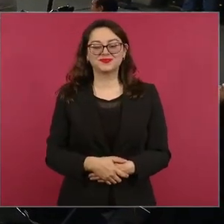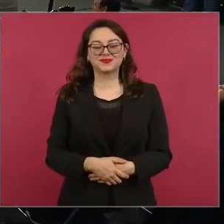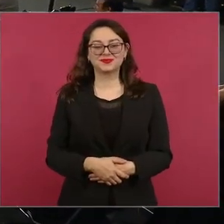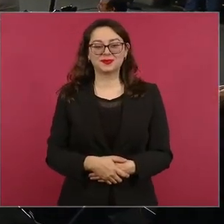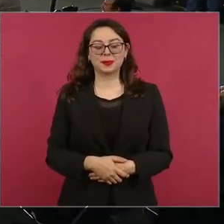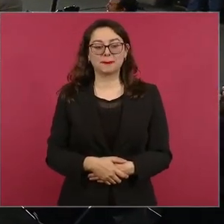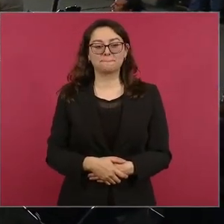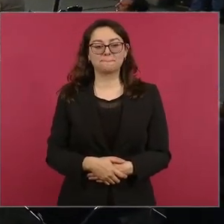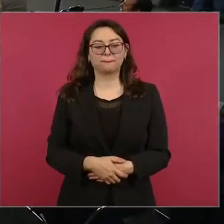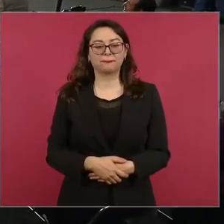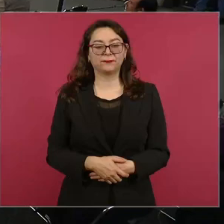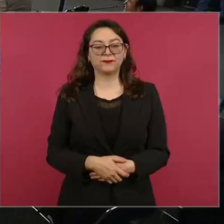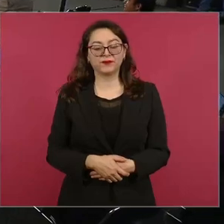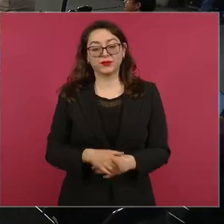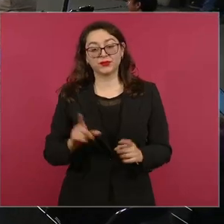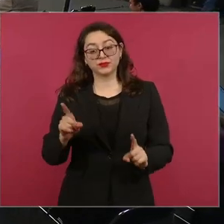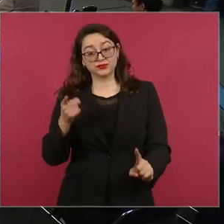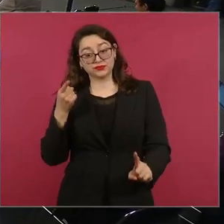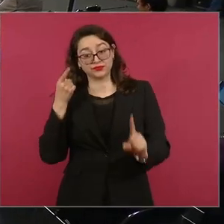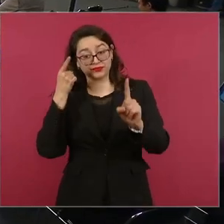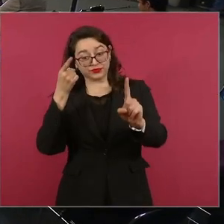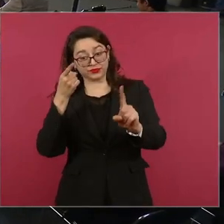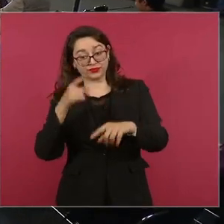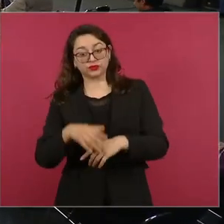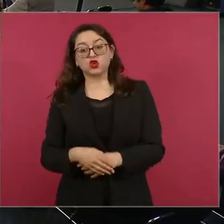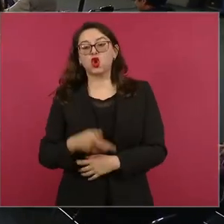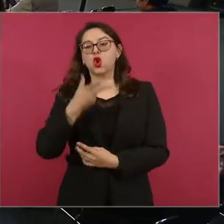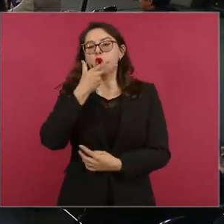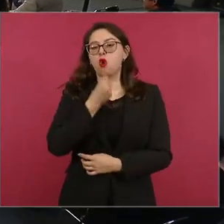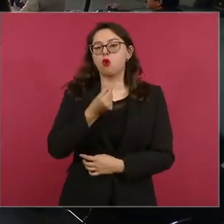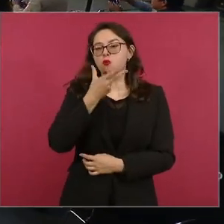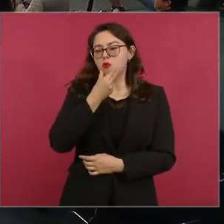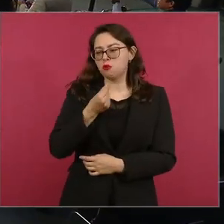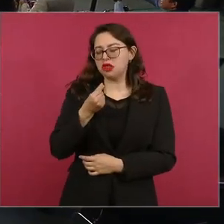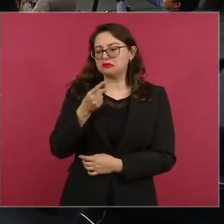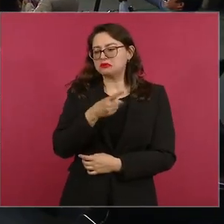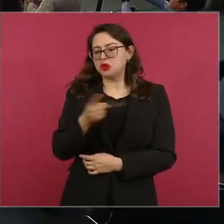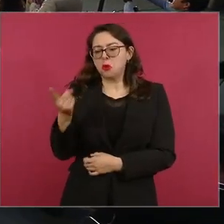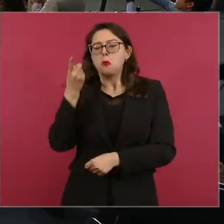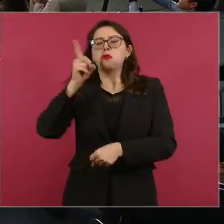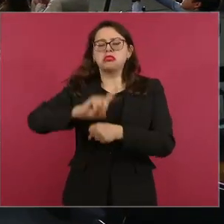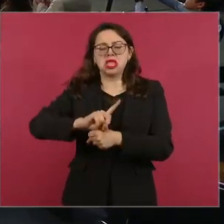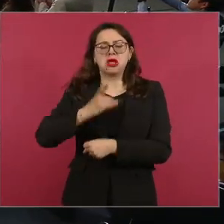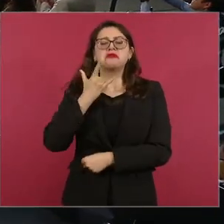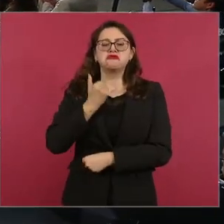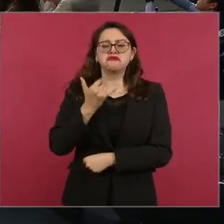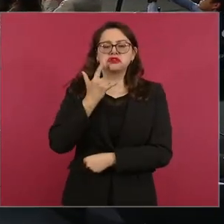Hay hombres que luchan un día y son buenos.